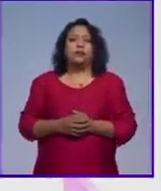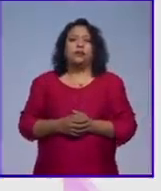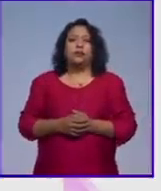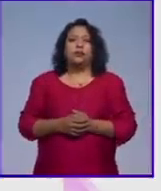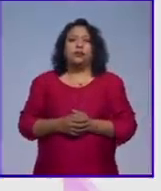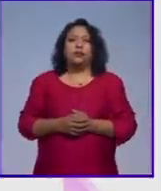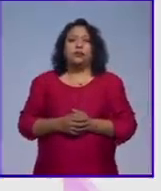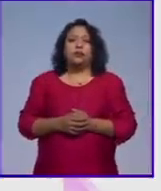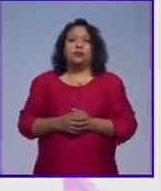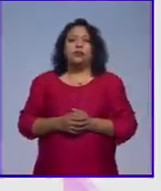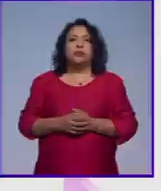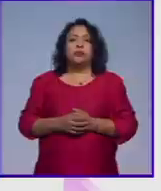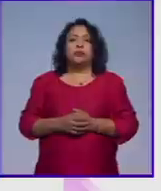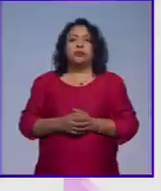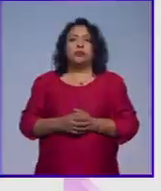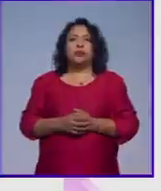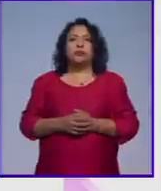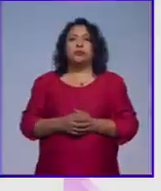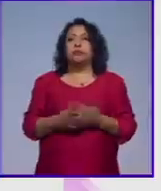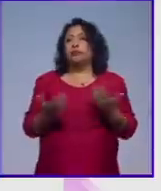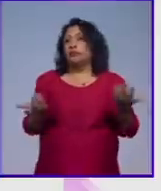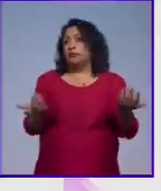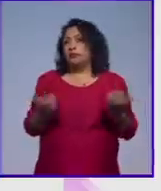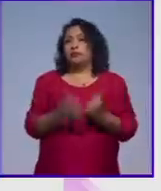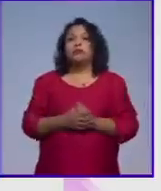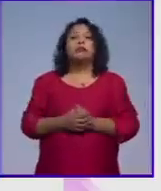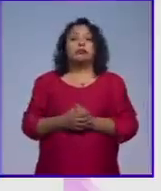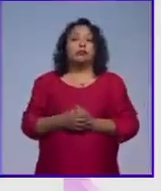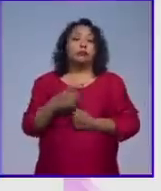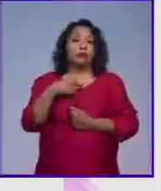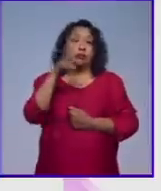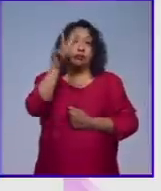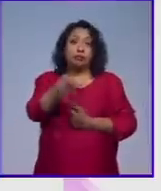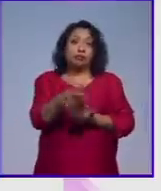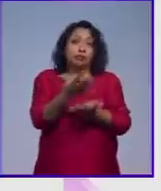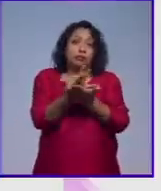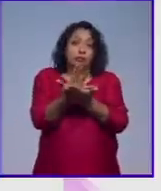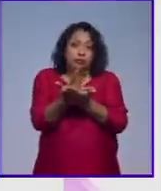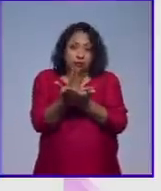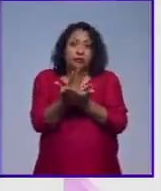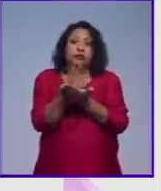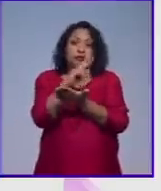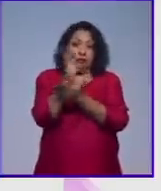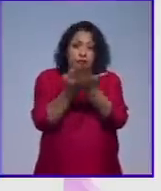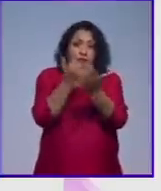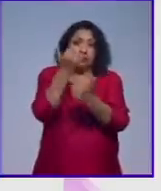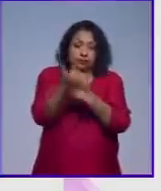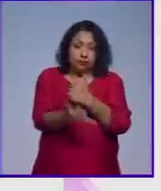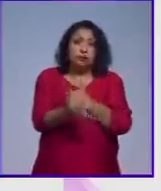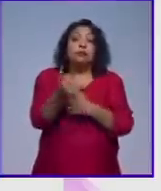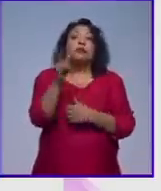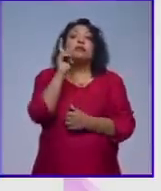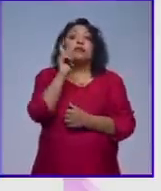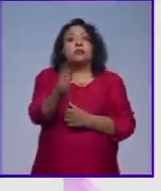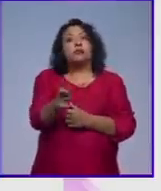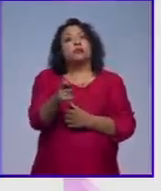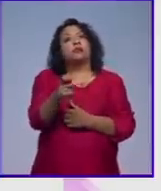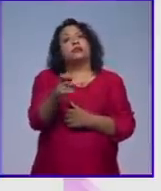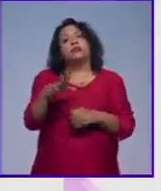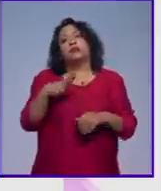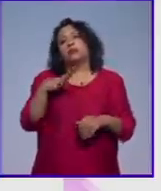Yo soy Jack Monar. Bueno, pues la verdad, esperar mucho estos proyectos porque se trata de un